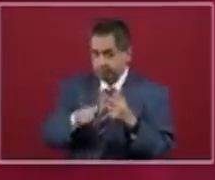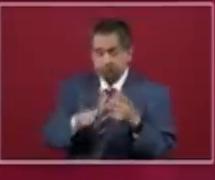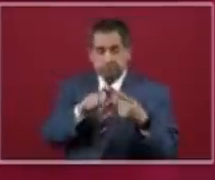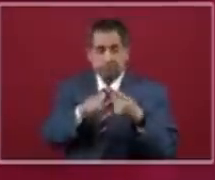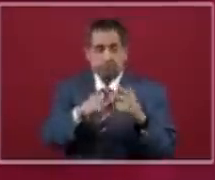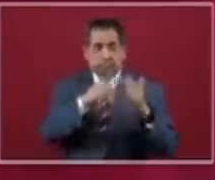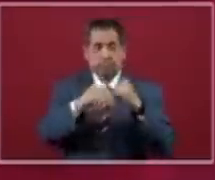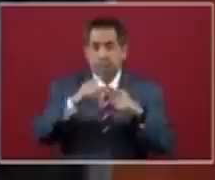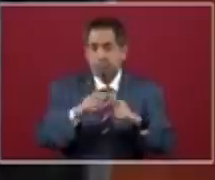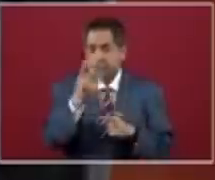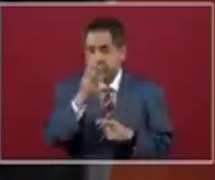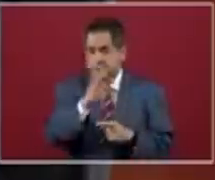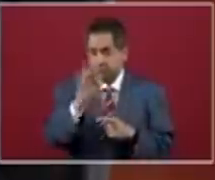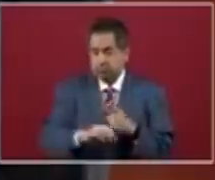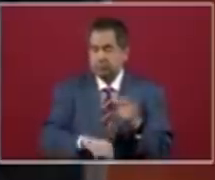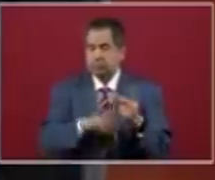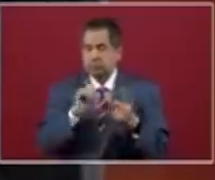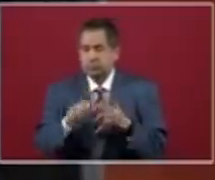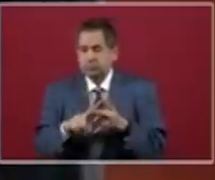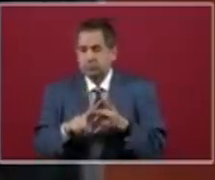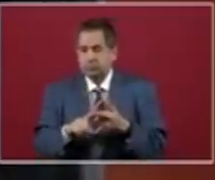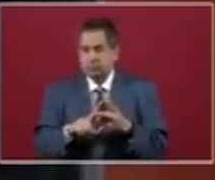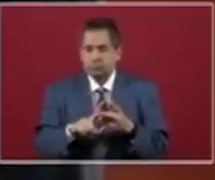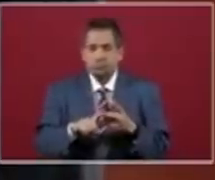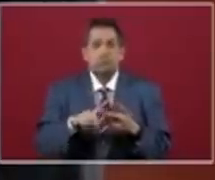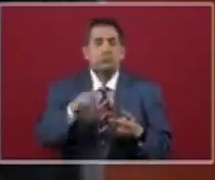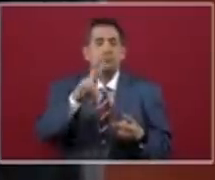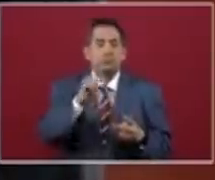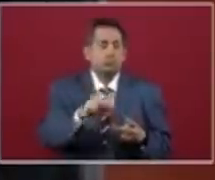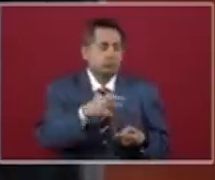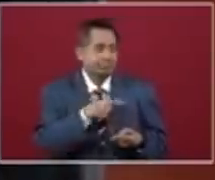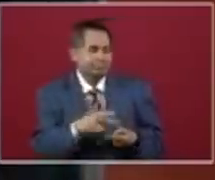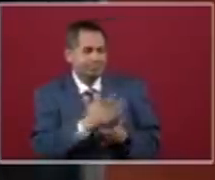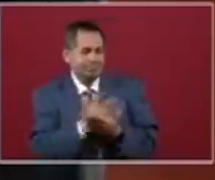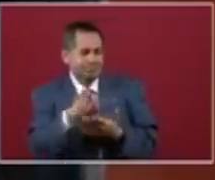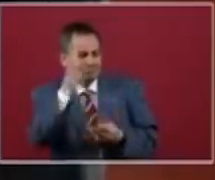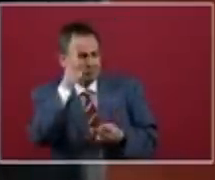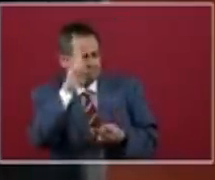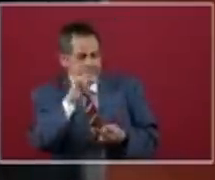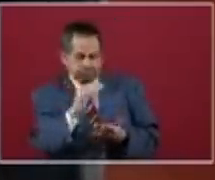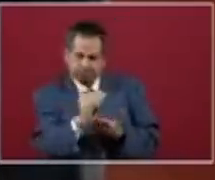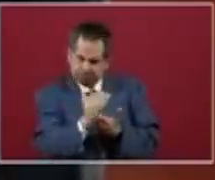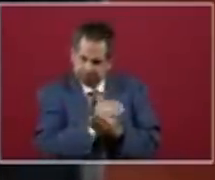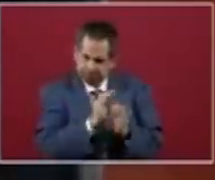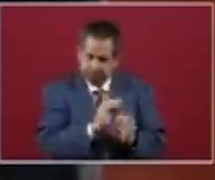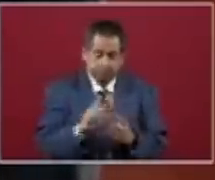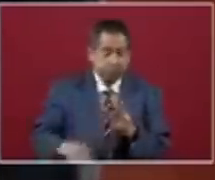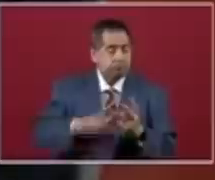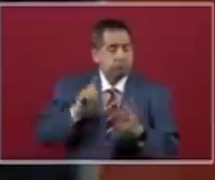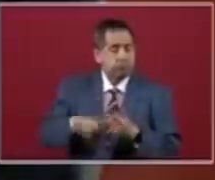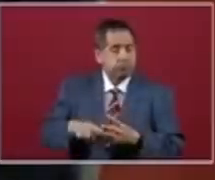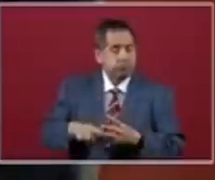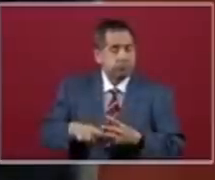al 4%, que no haya pobreza extrema y que se